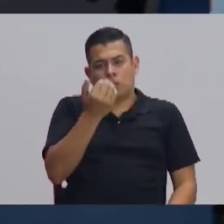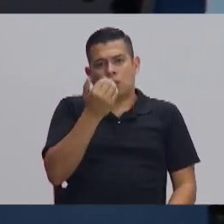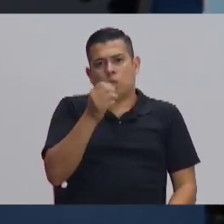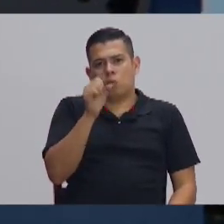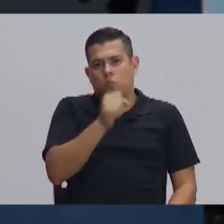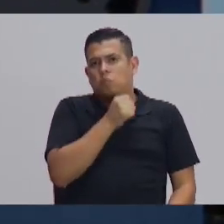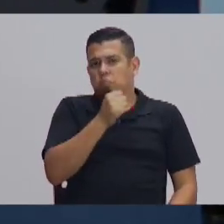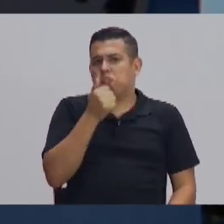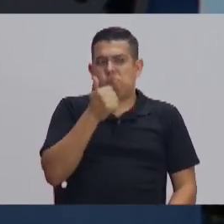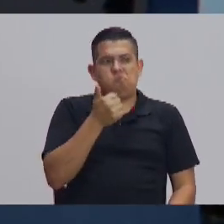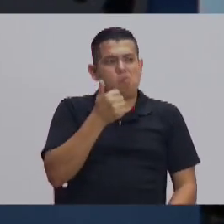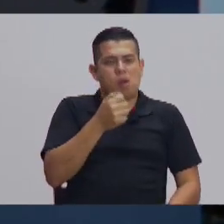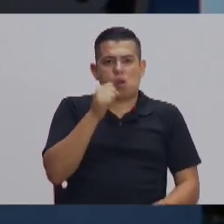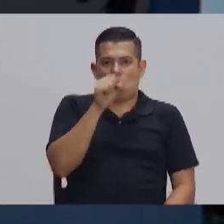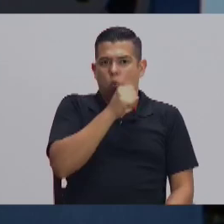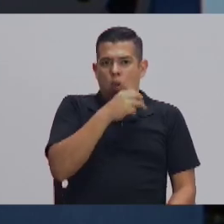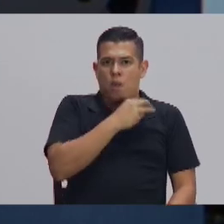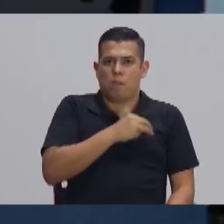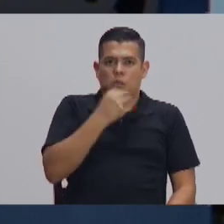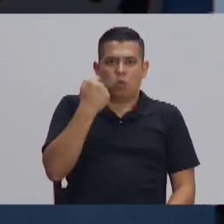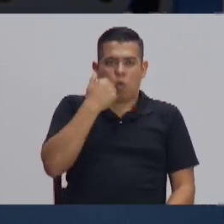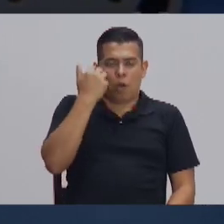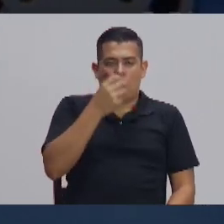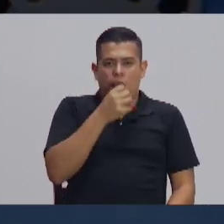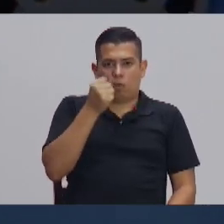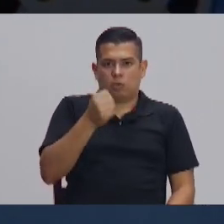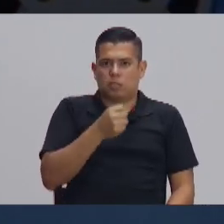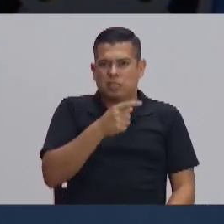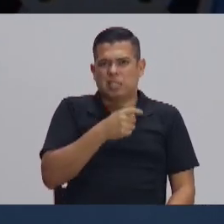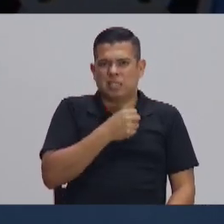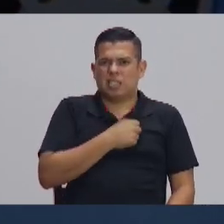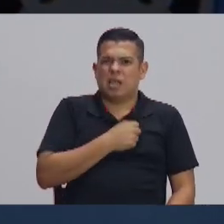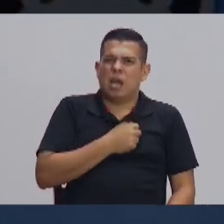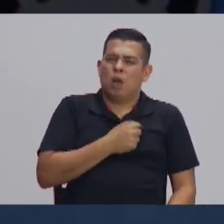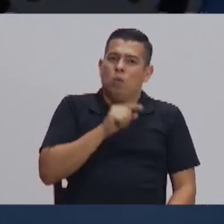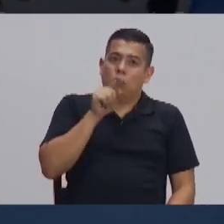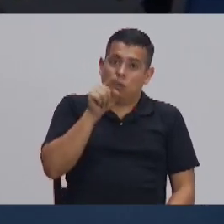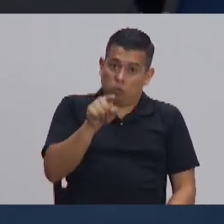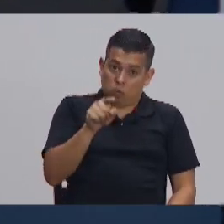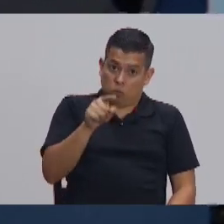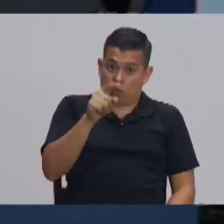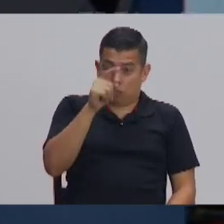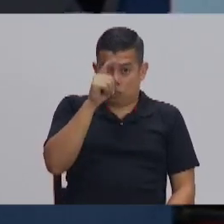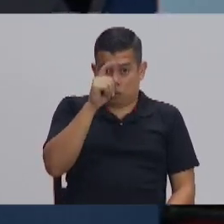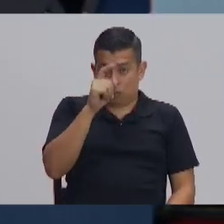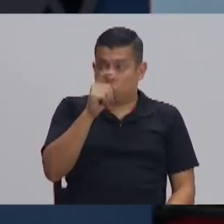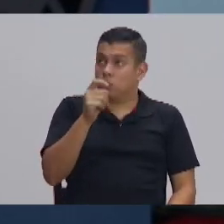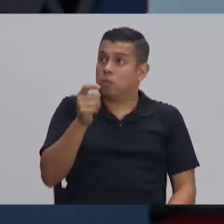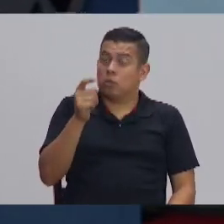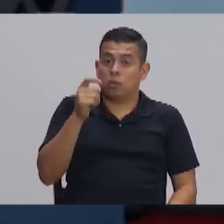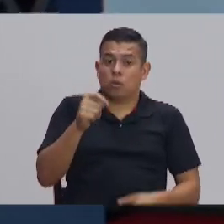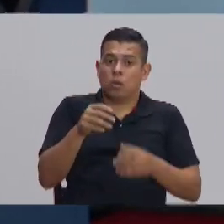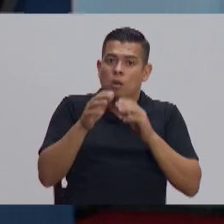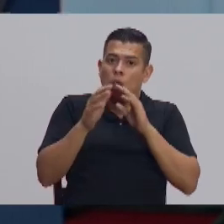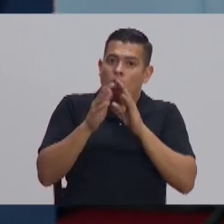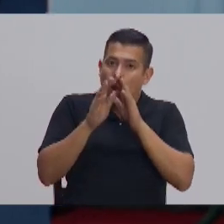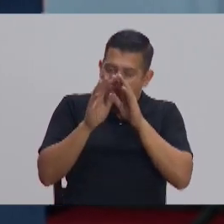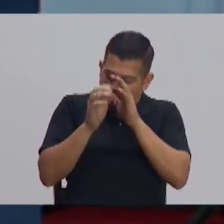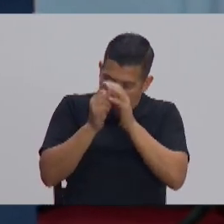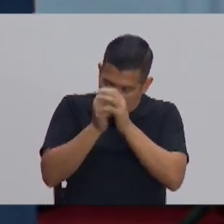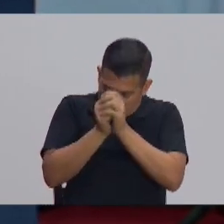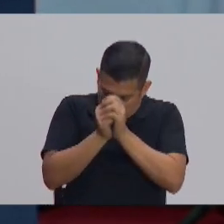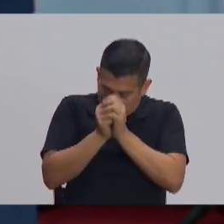enseñando pero qué duro que duro sabe que cuando tú horas tienes que invocar el